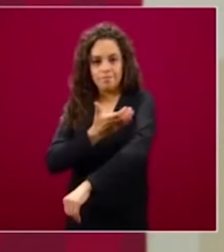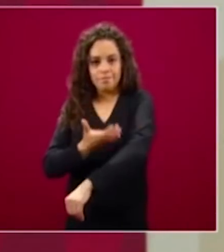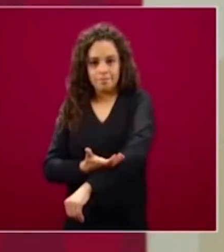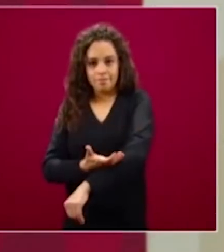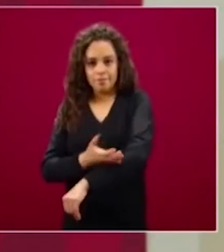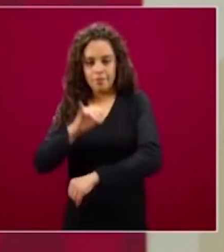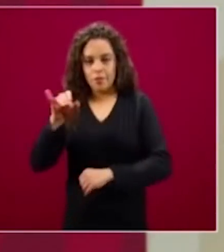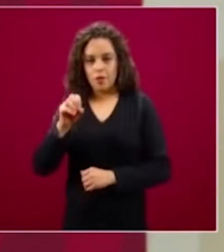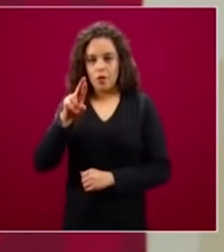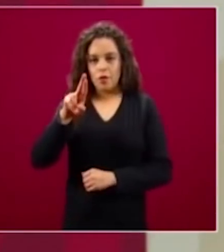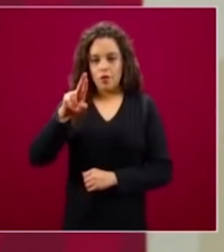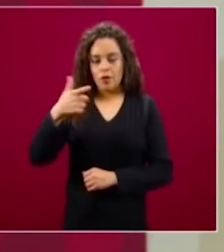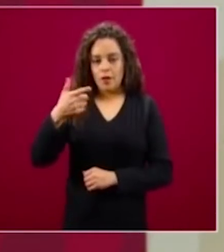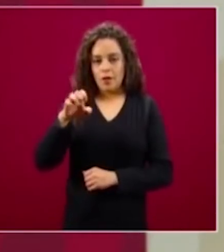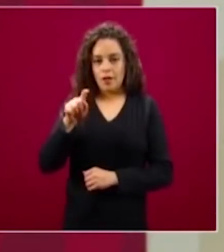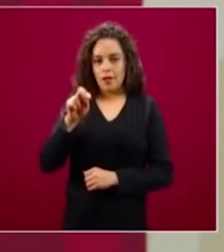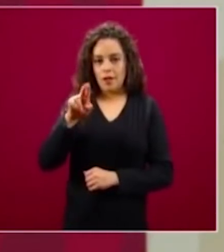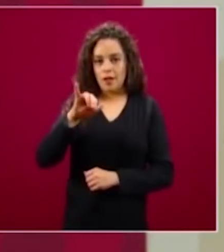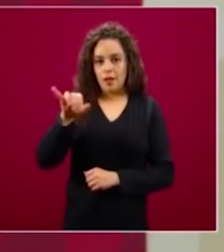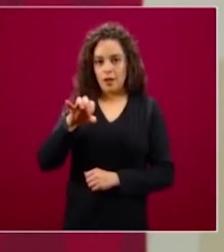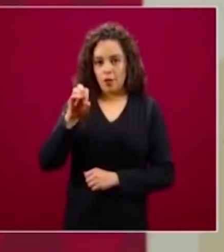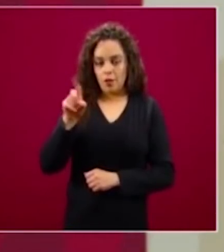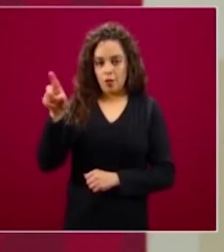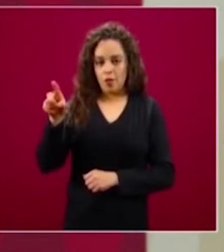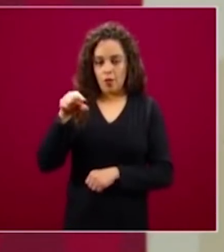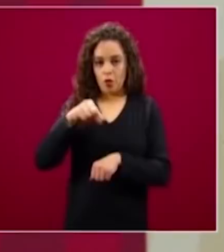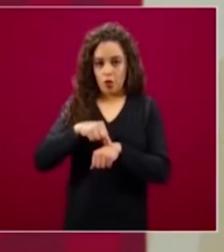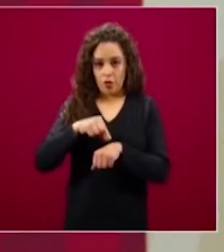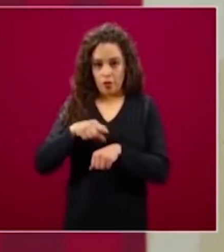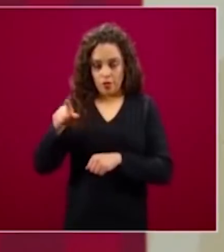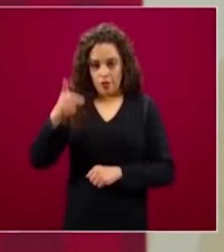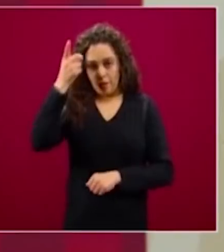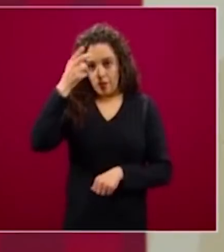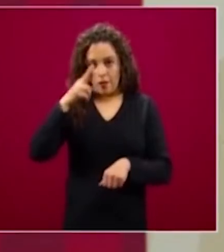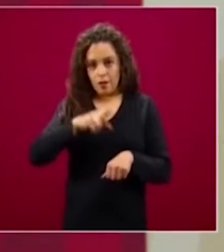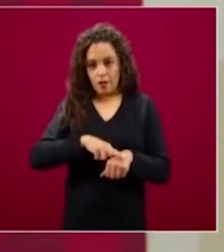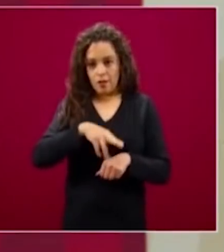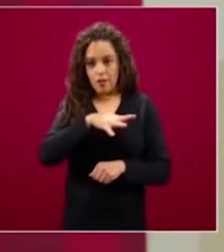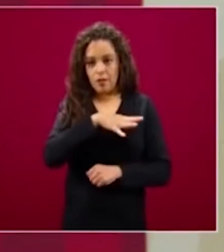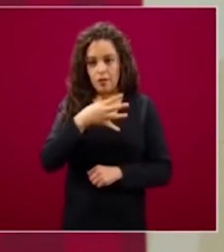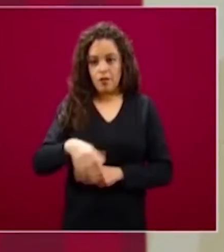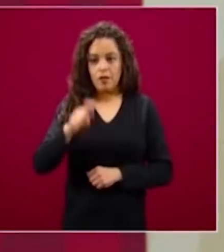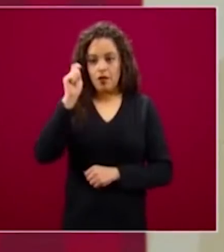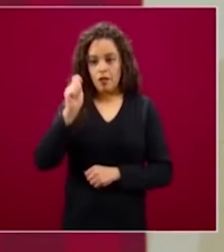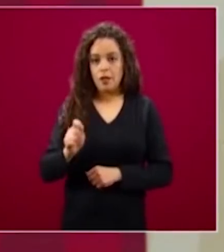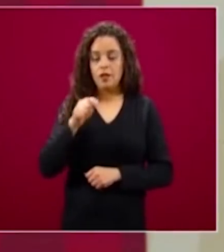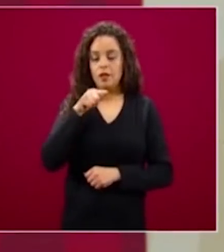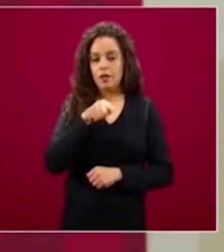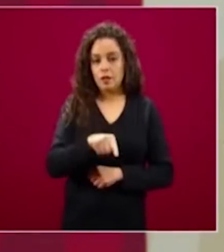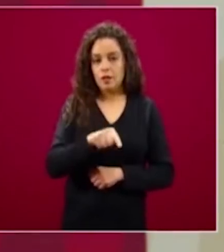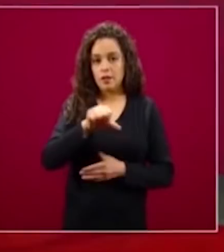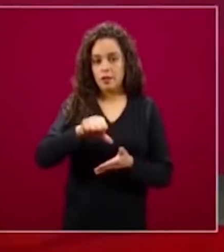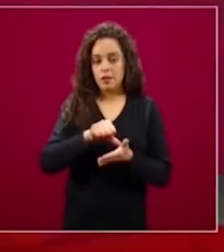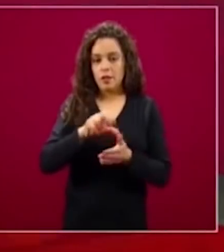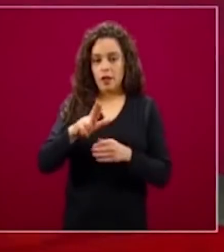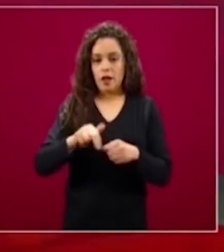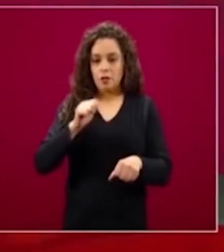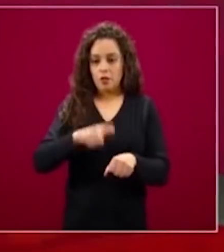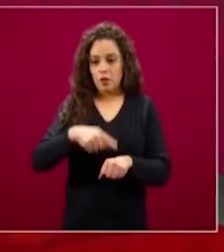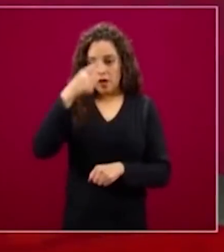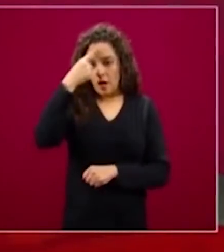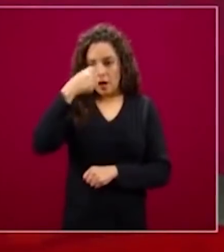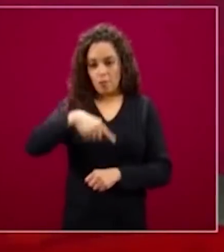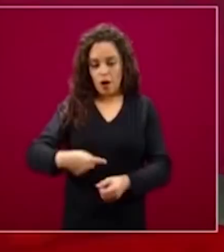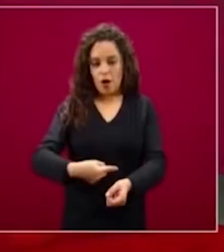doctor Jorge Trejo Gómora, quien es el director general del Centro Nacional para la Transfusión Sanguínea, que viene a